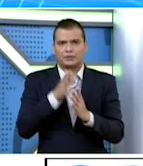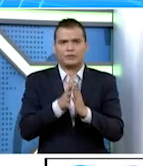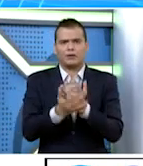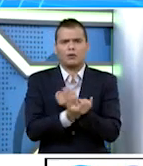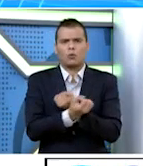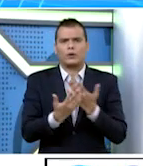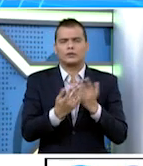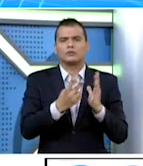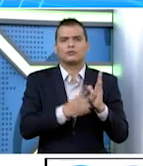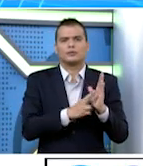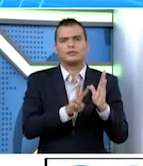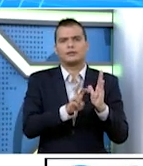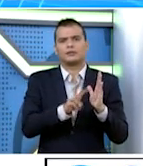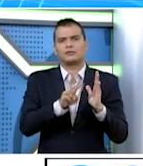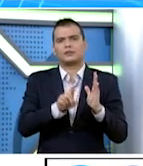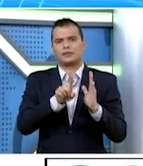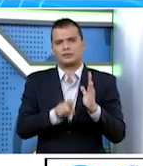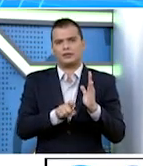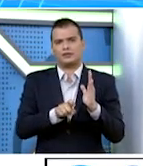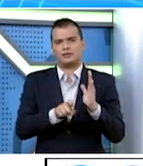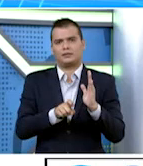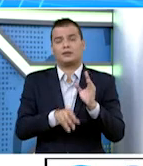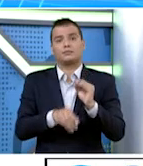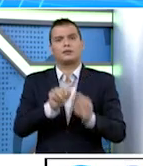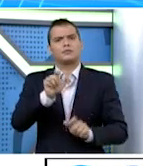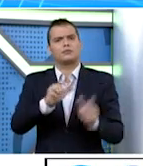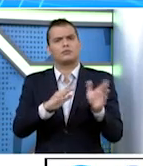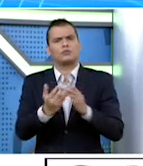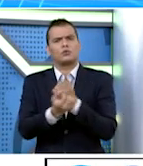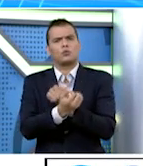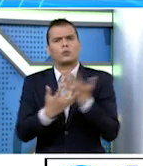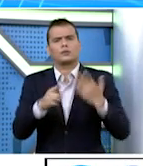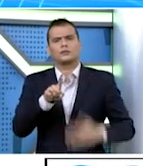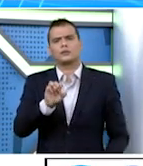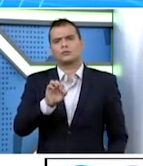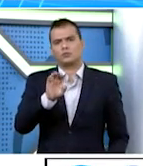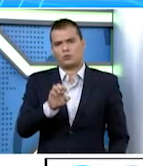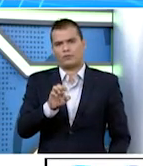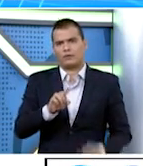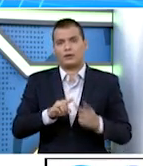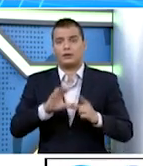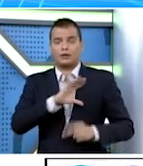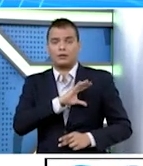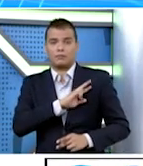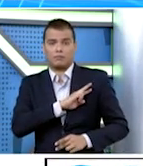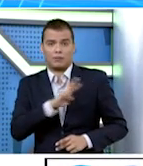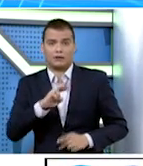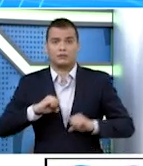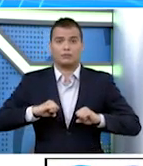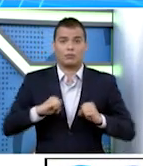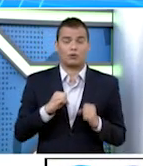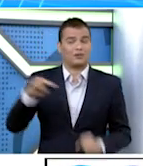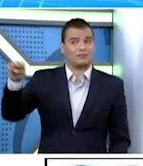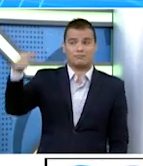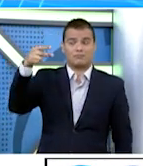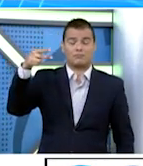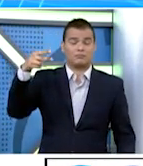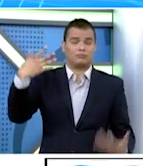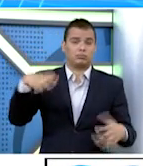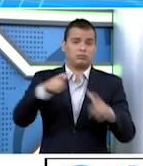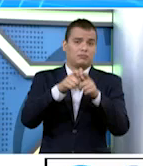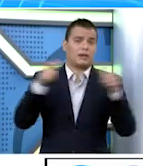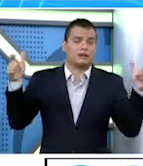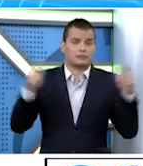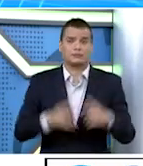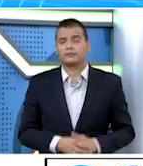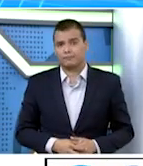los 2.776 casos y las muertes ascendieron a 109. Bogotá y el Valle del Cauca siguen liderando la lista con más casos en